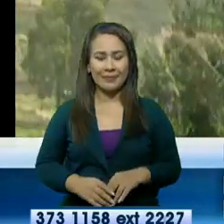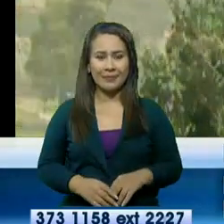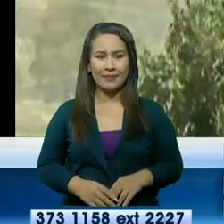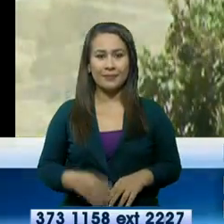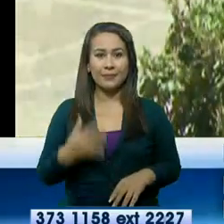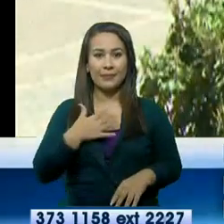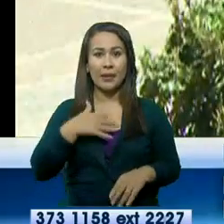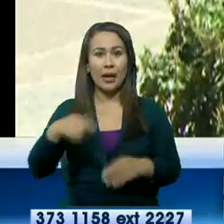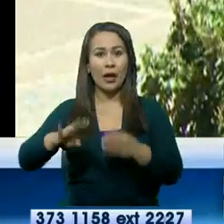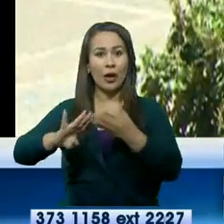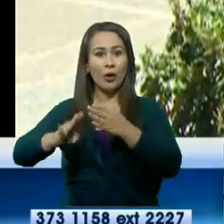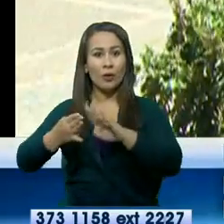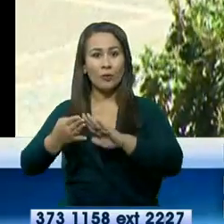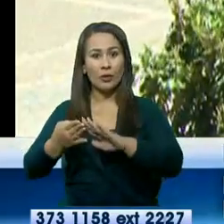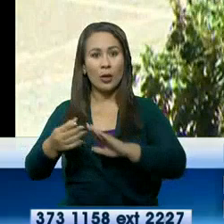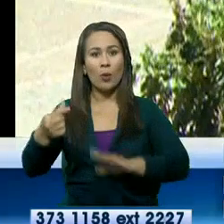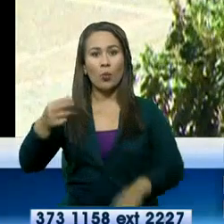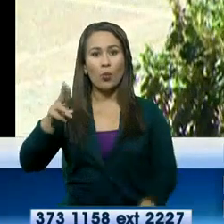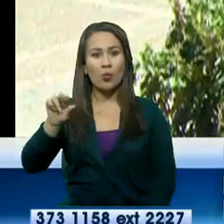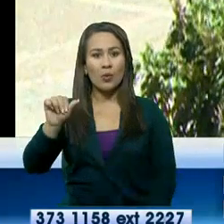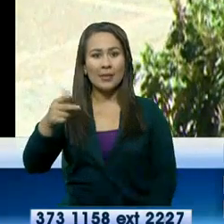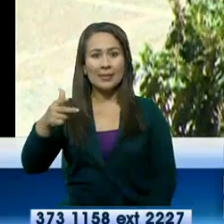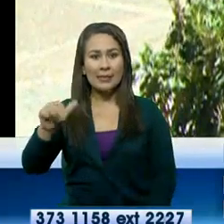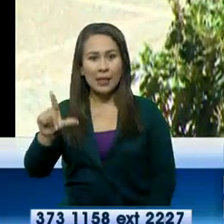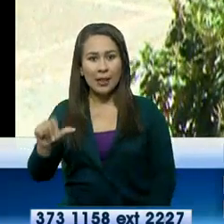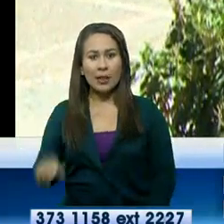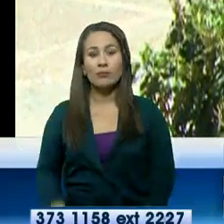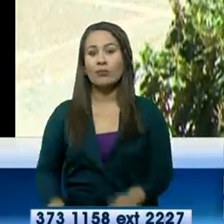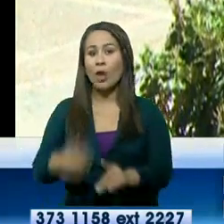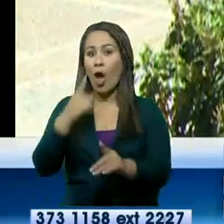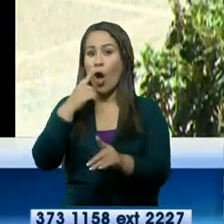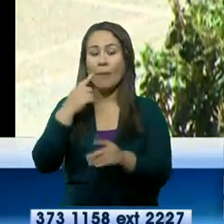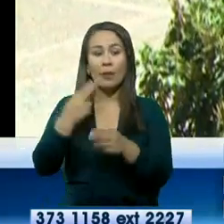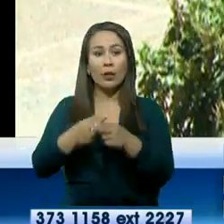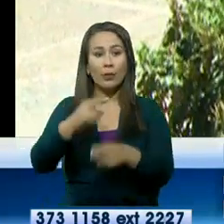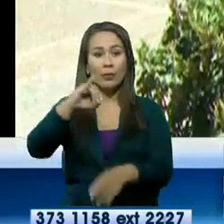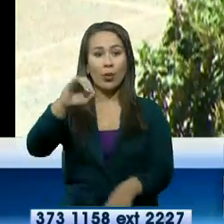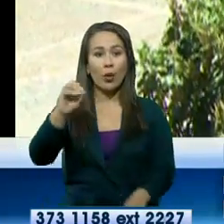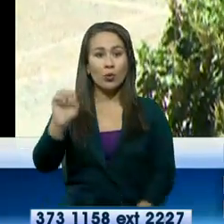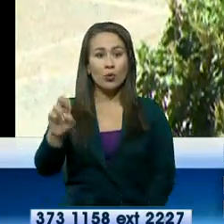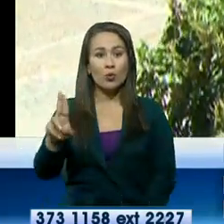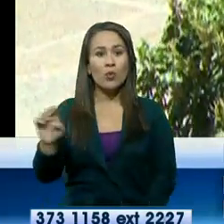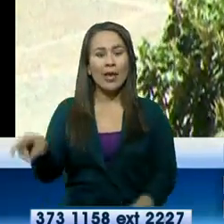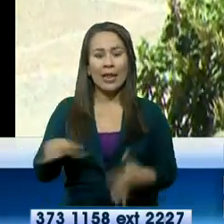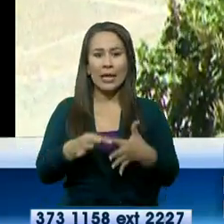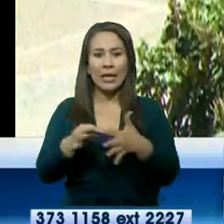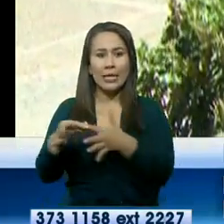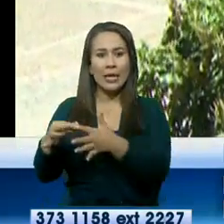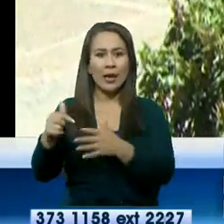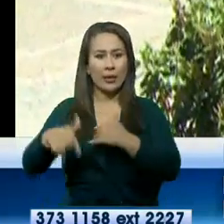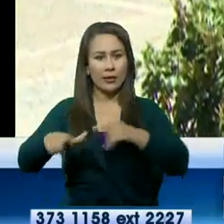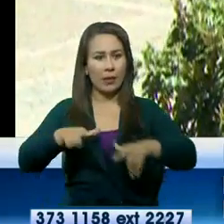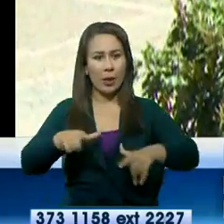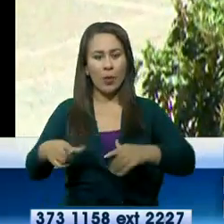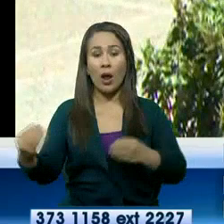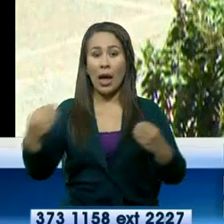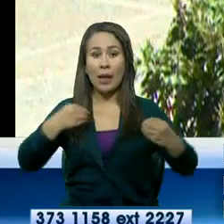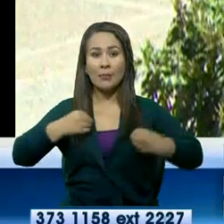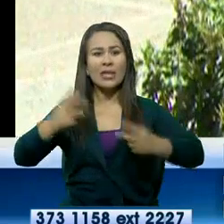Estamos en la comunidad Huachalá y me acompaña Josué Collaguillo, que es guía turístico del sector, quien nos va a